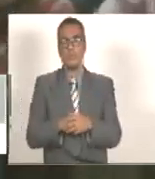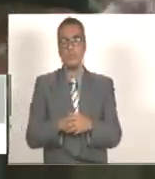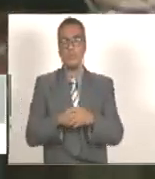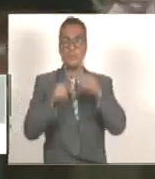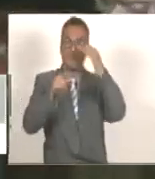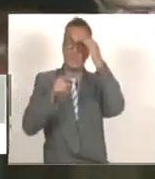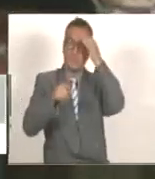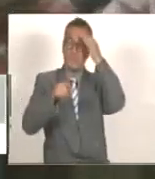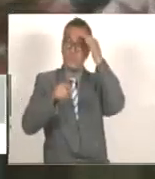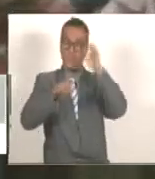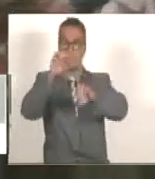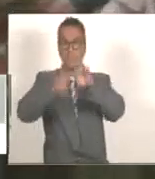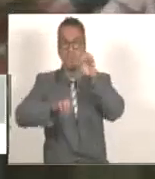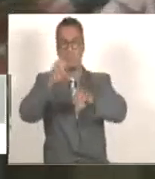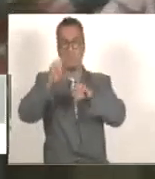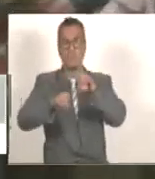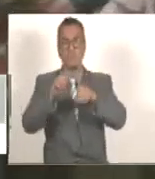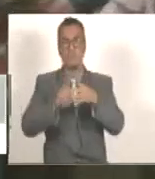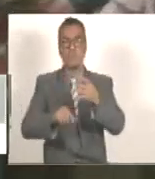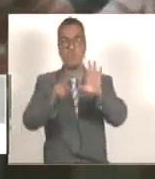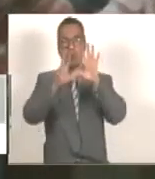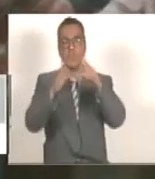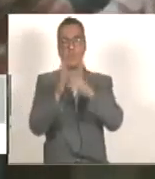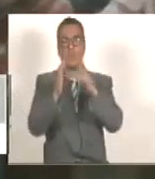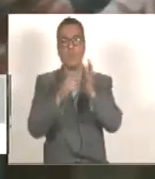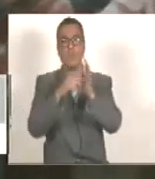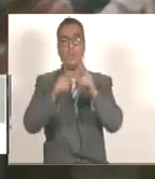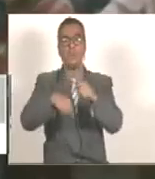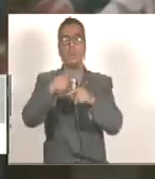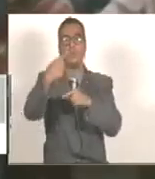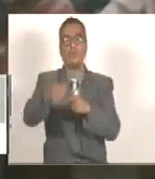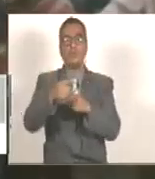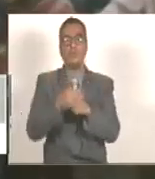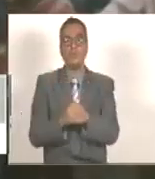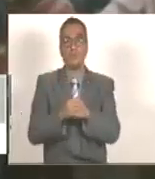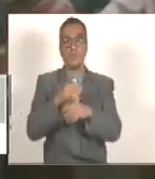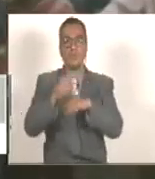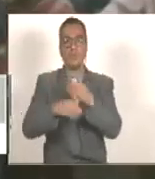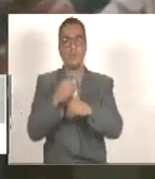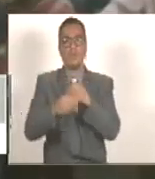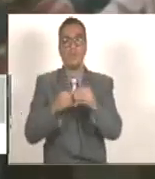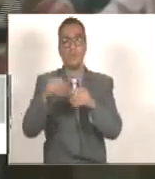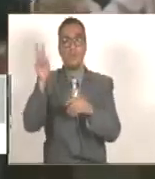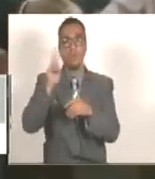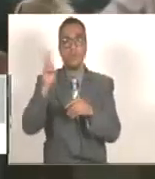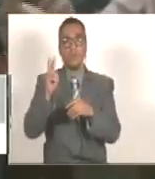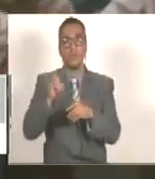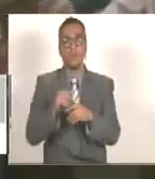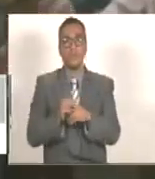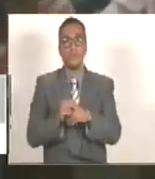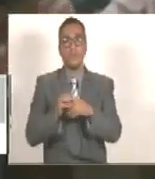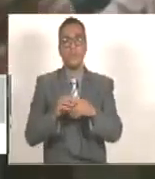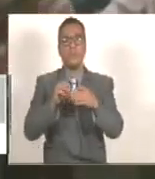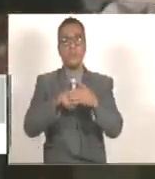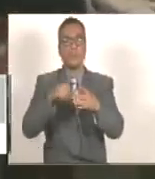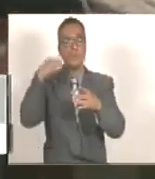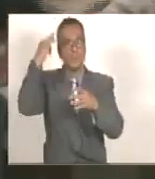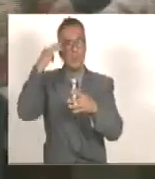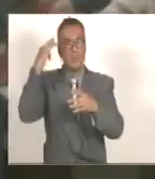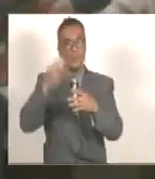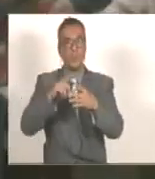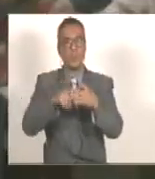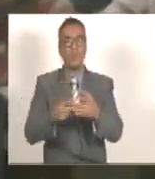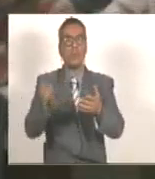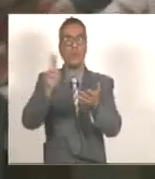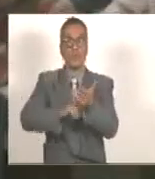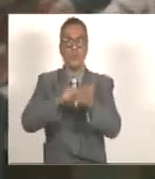esa evaluación y el 8 de abril próximo le corresponde a Venezuela su contramemoria o